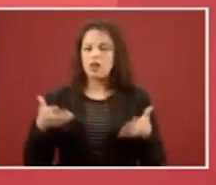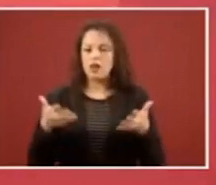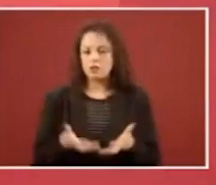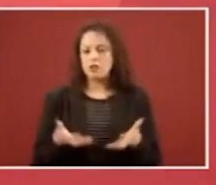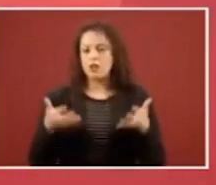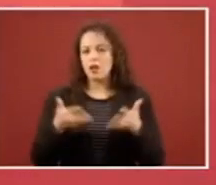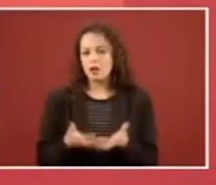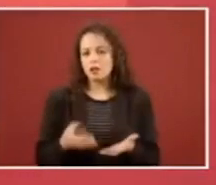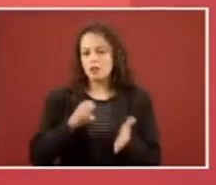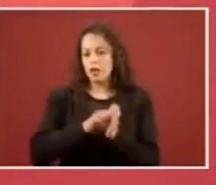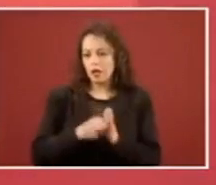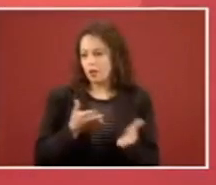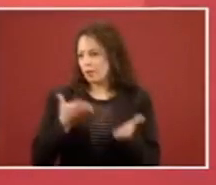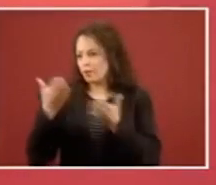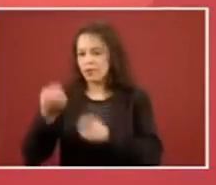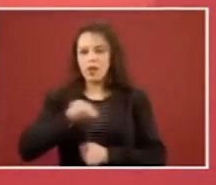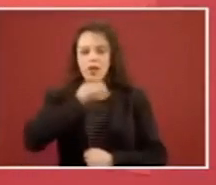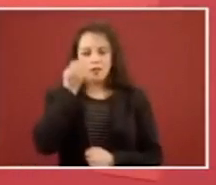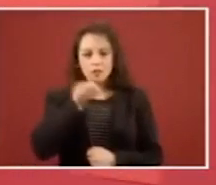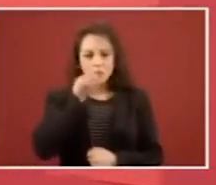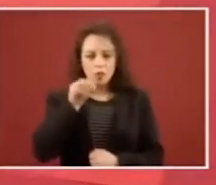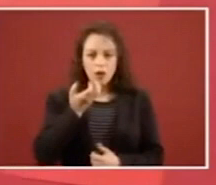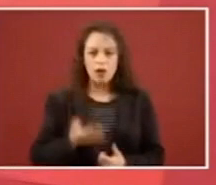de la escuela,